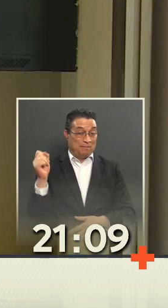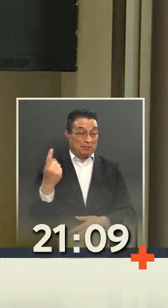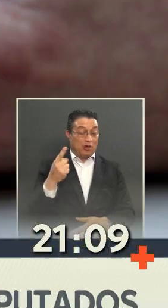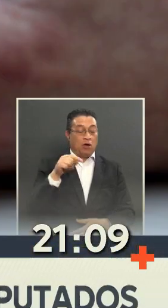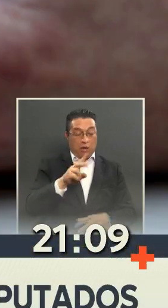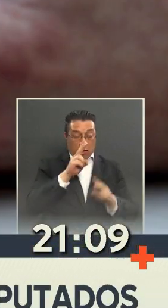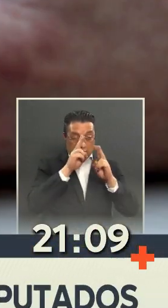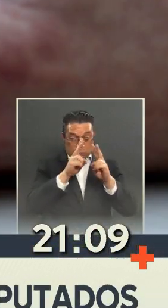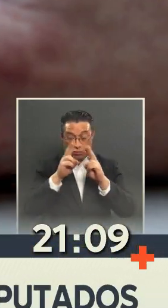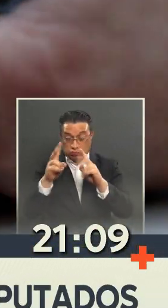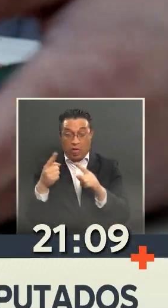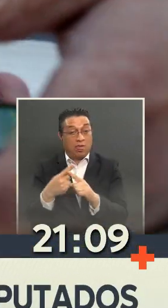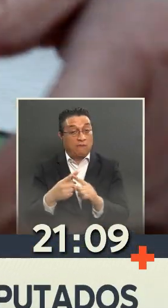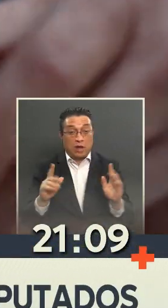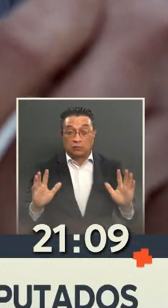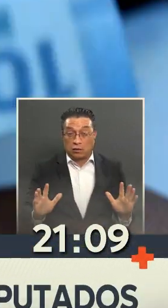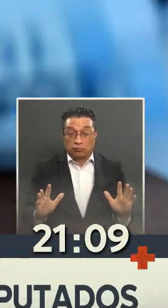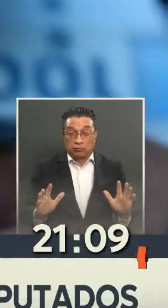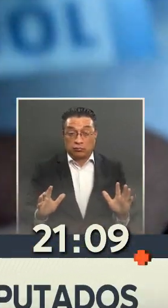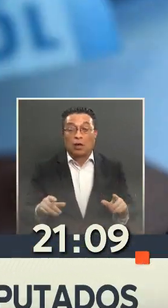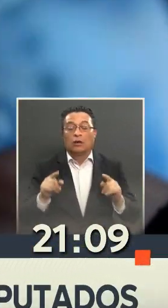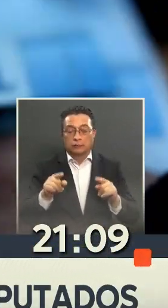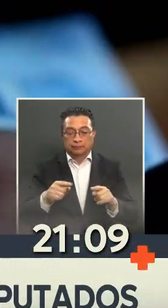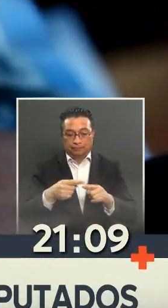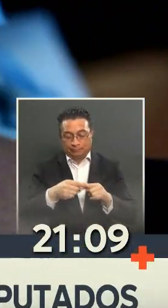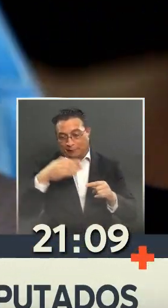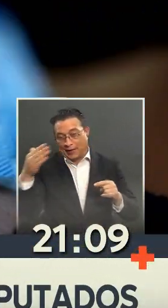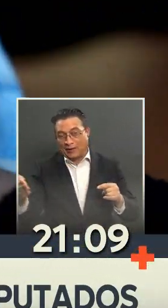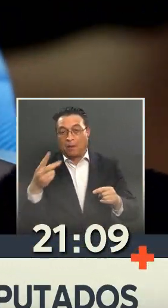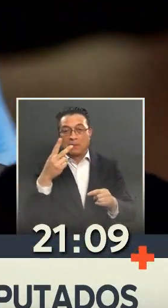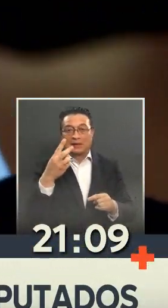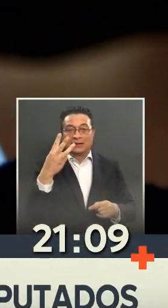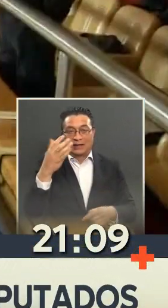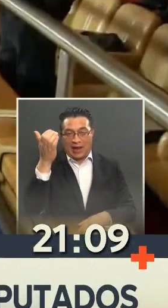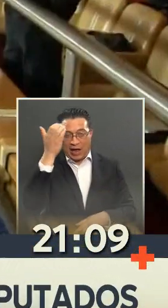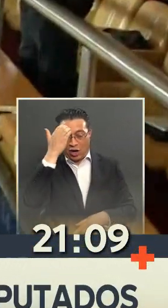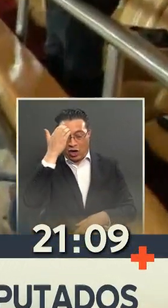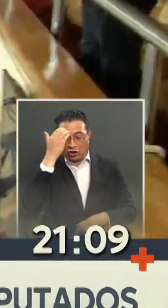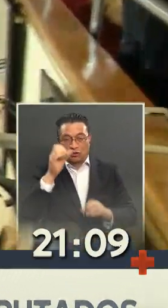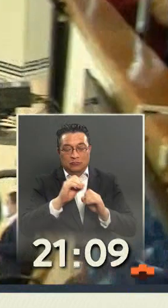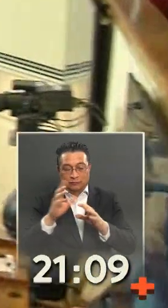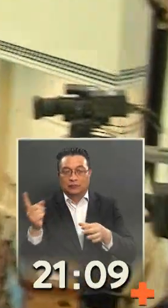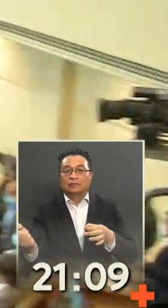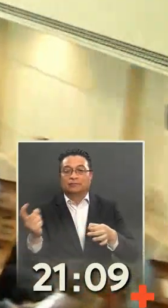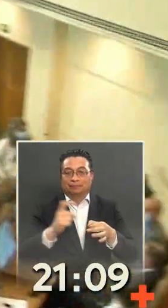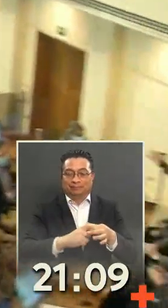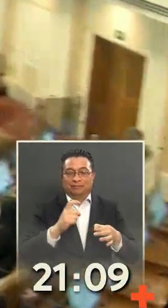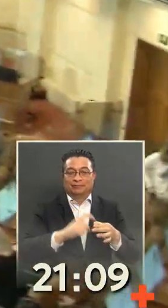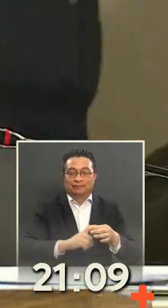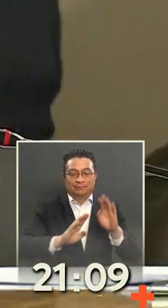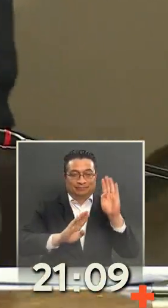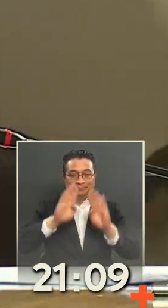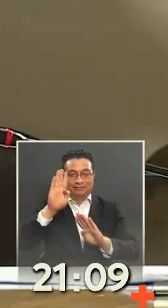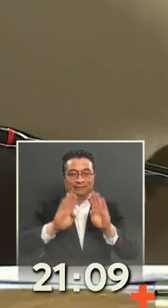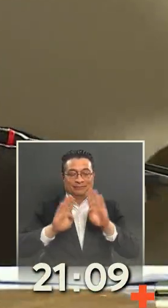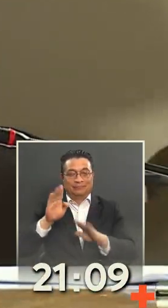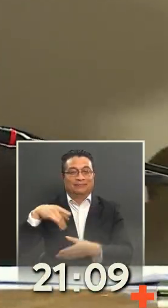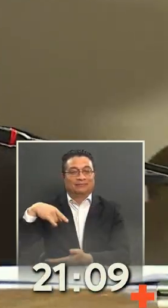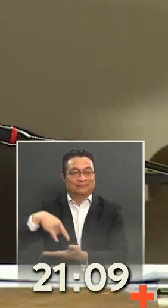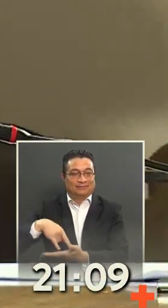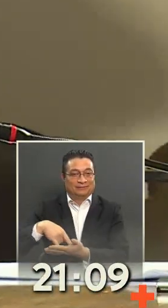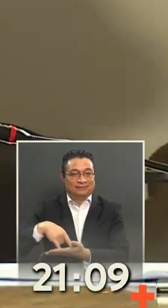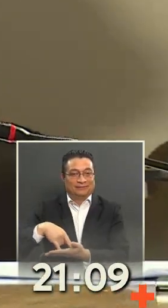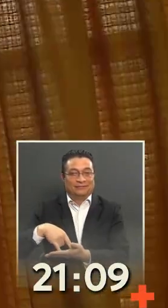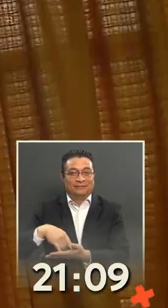así de simple. Debate que deberá zanjarse de aquí al 23 de agosto, día en que se inscriben las candidaturas parlamentarias. En paralelo,